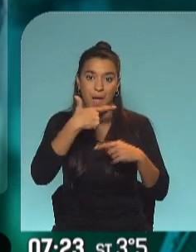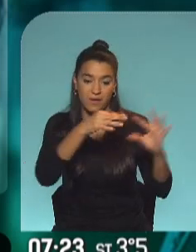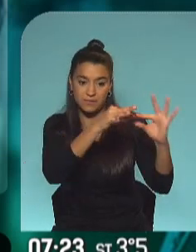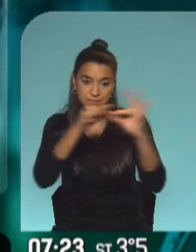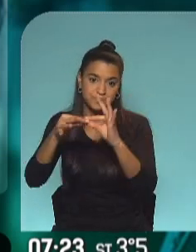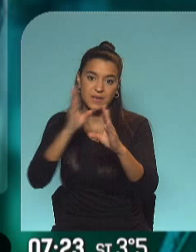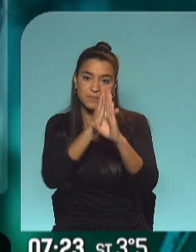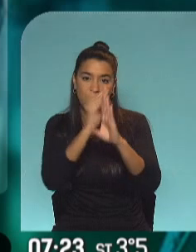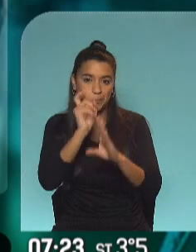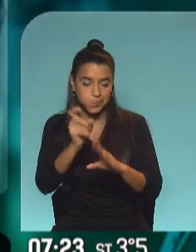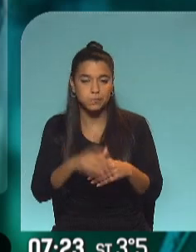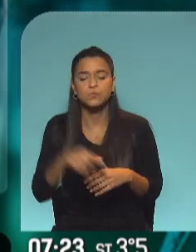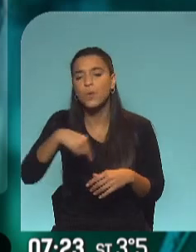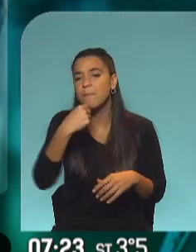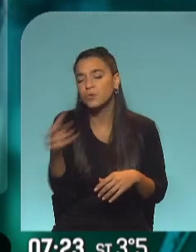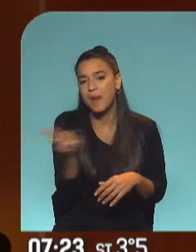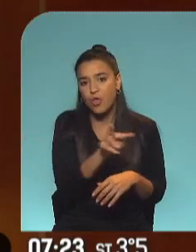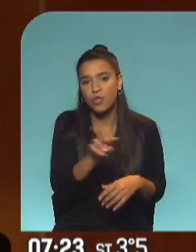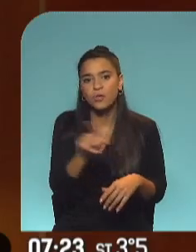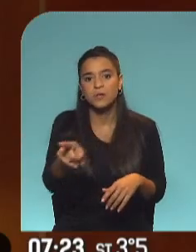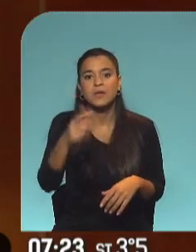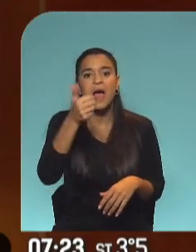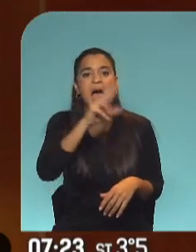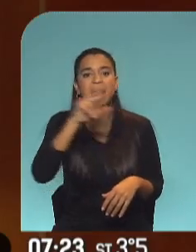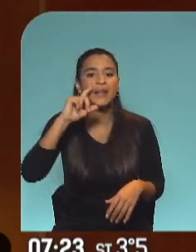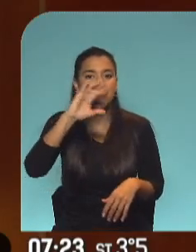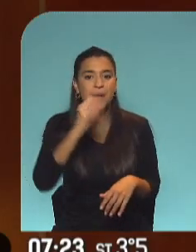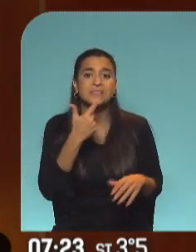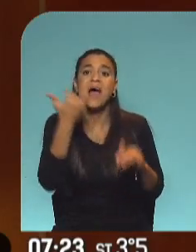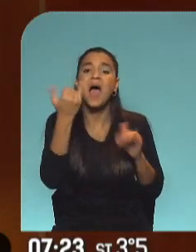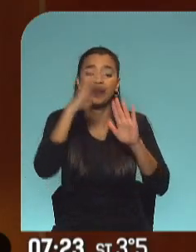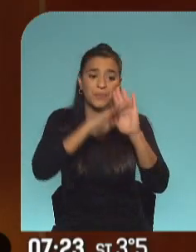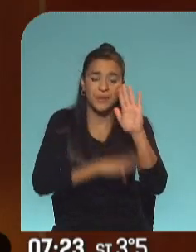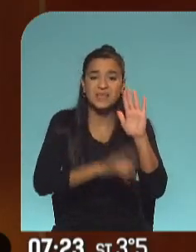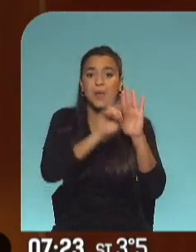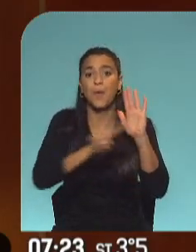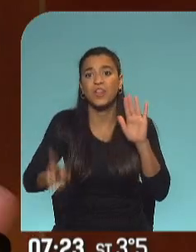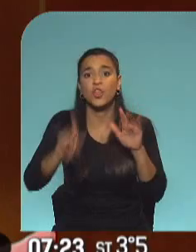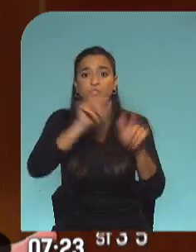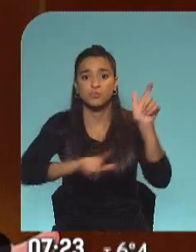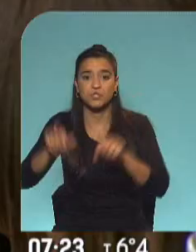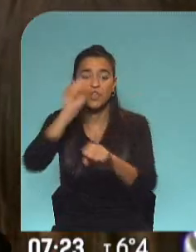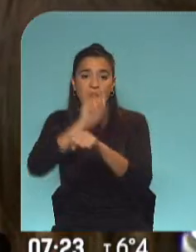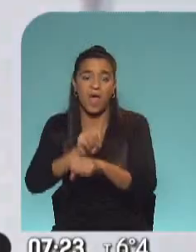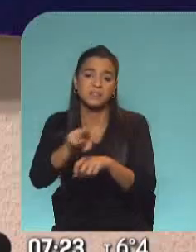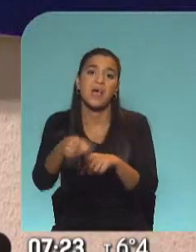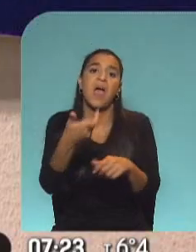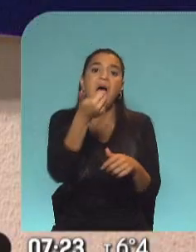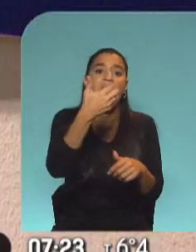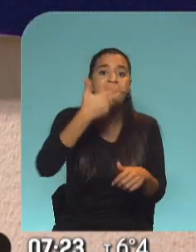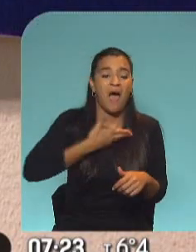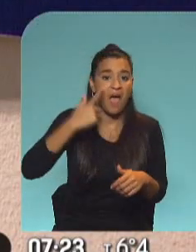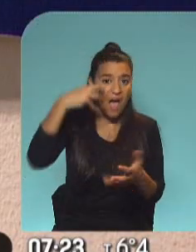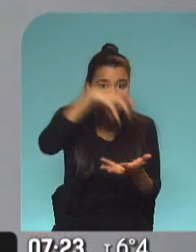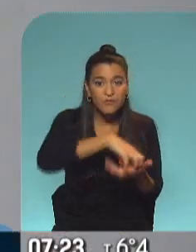con el espionaje ilegal. Una pregunta para los dos. No aparece Gustavo Arribas, aparece una lista de 22 personas de la AFI, aparece Susana Martinengo dentro de Casa